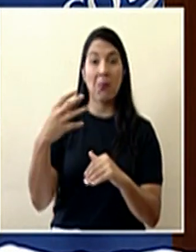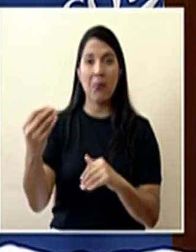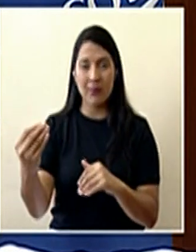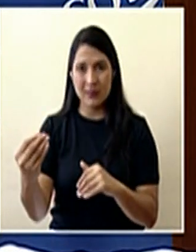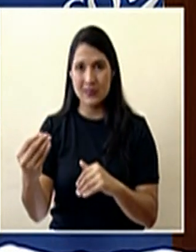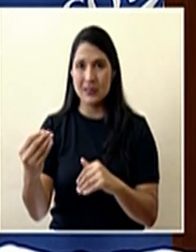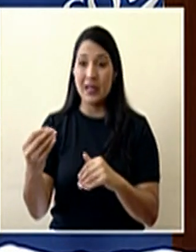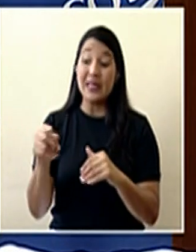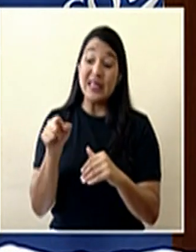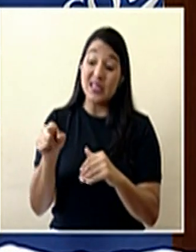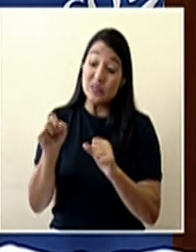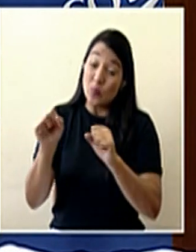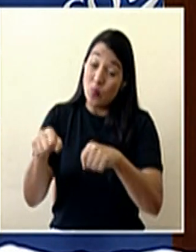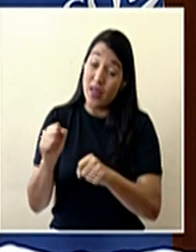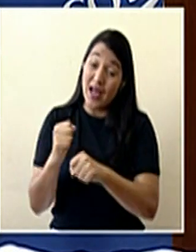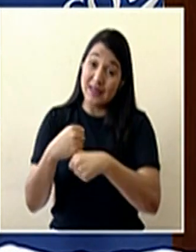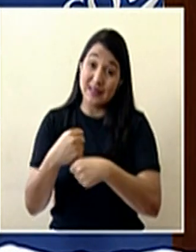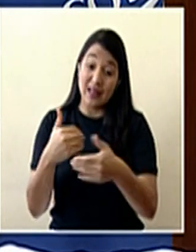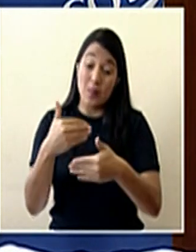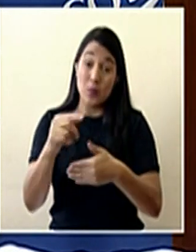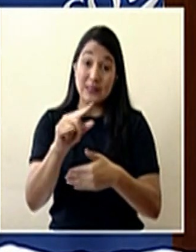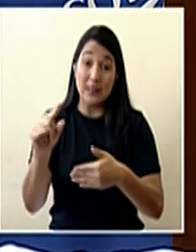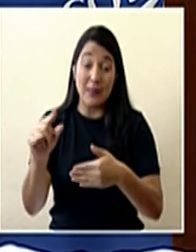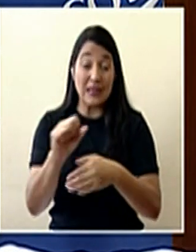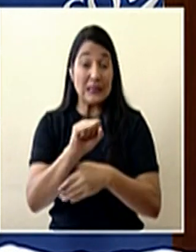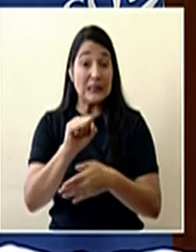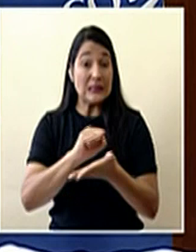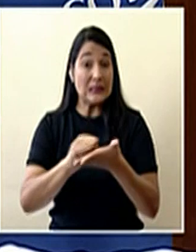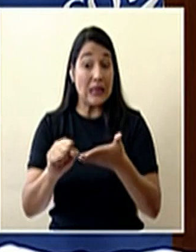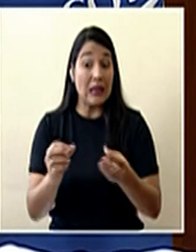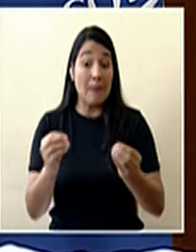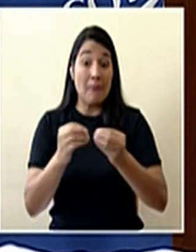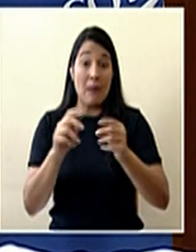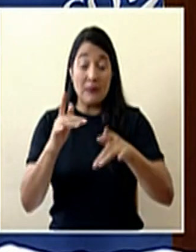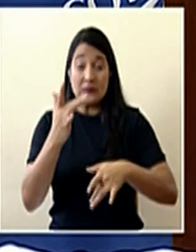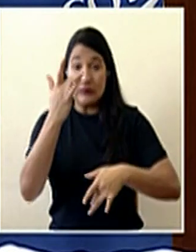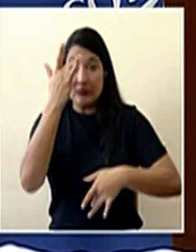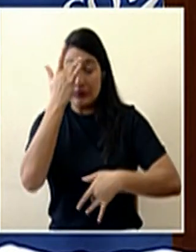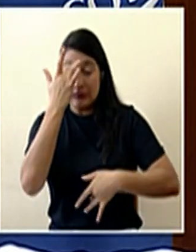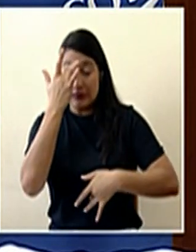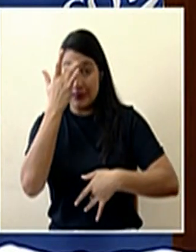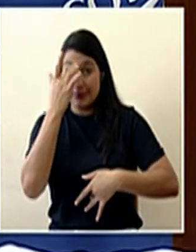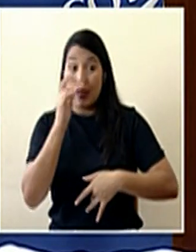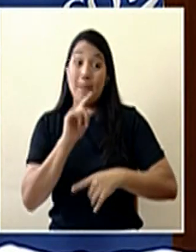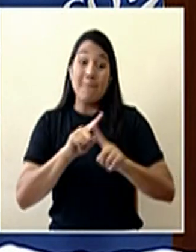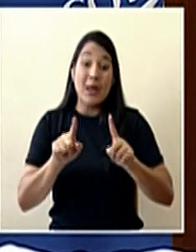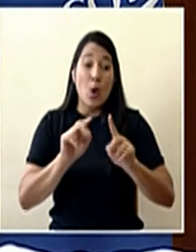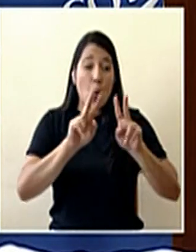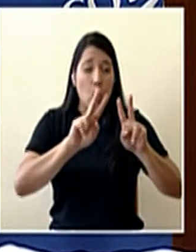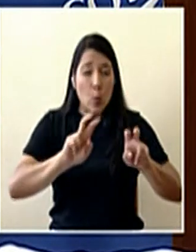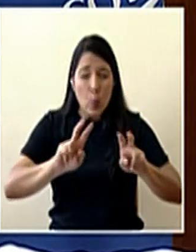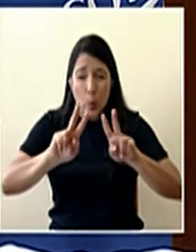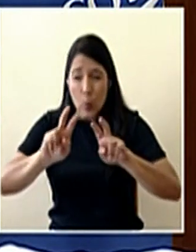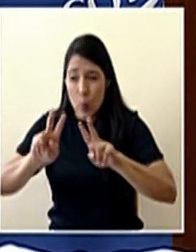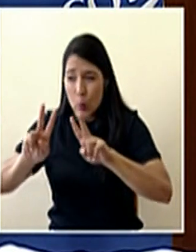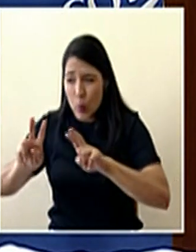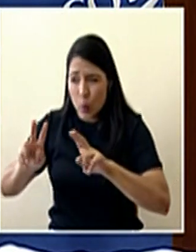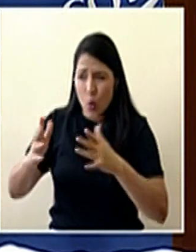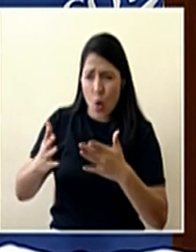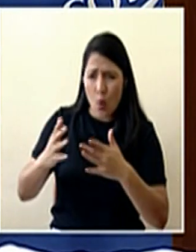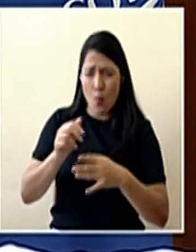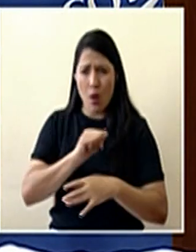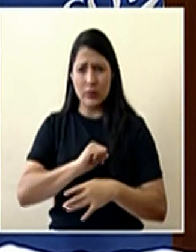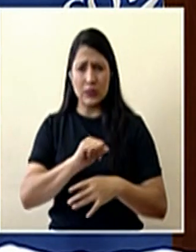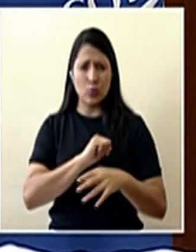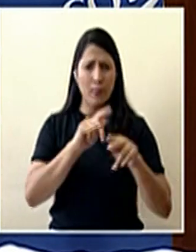muy desfavorable después de Semana Santa. Ese análisis lo estamos haciendo todos los días y claro que todavía hay un